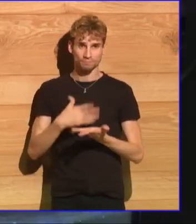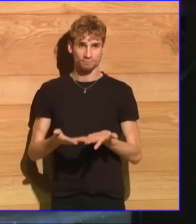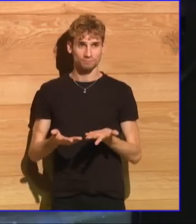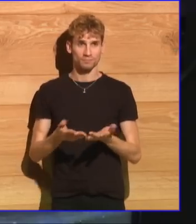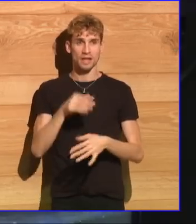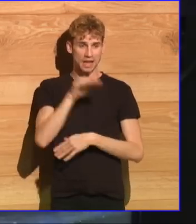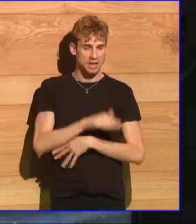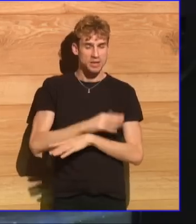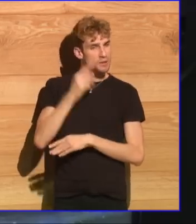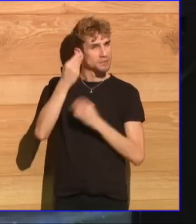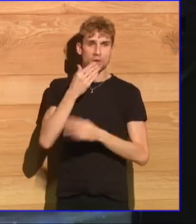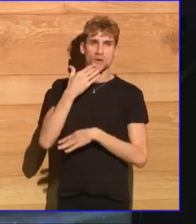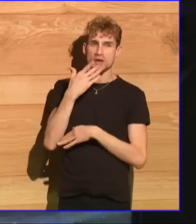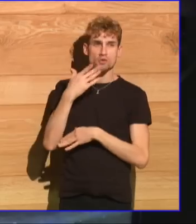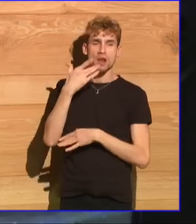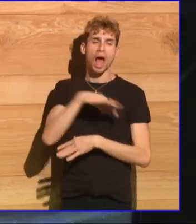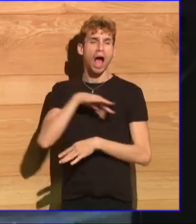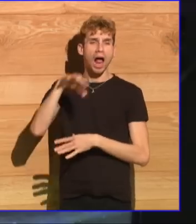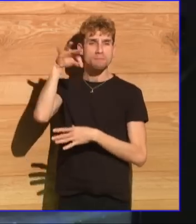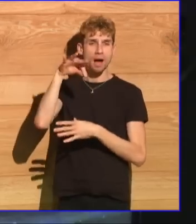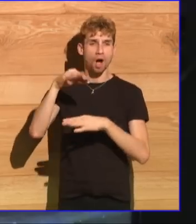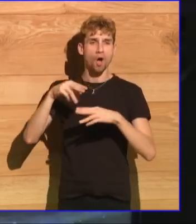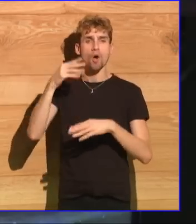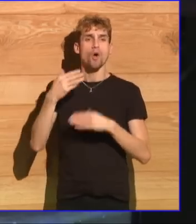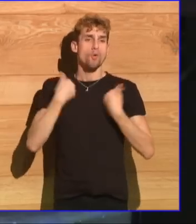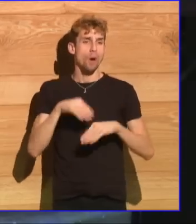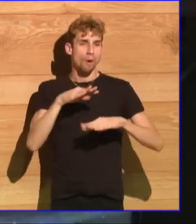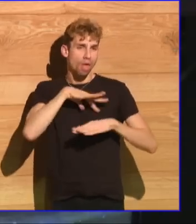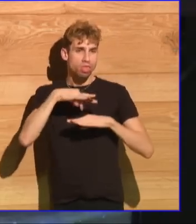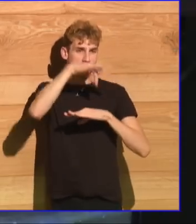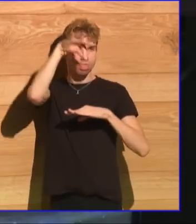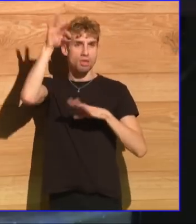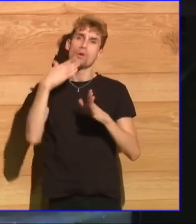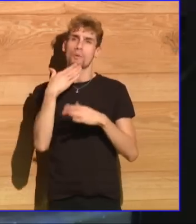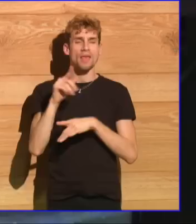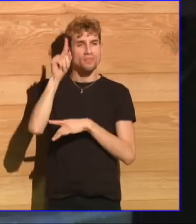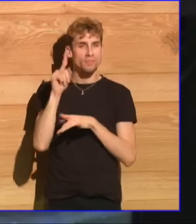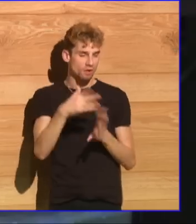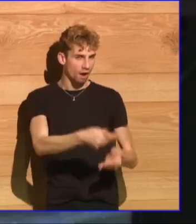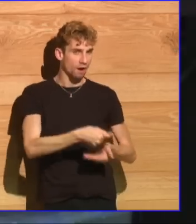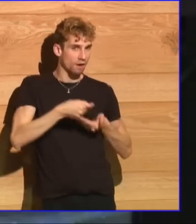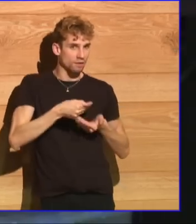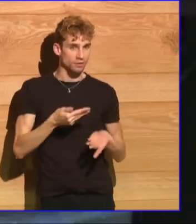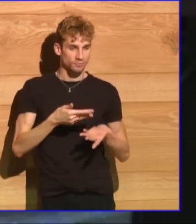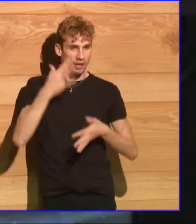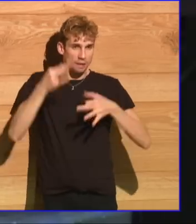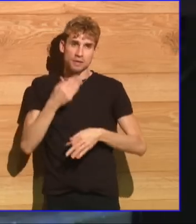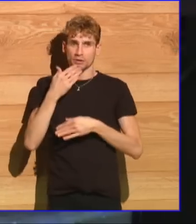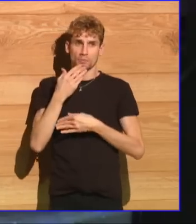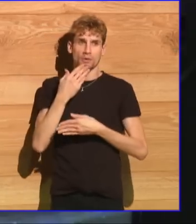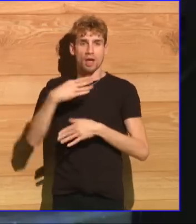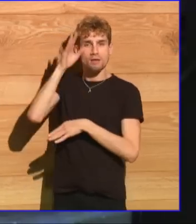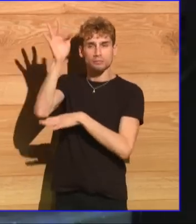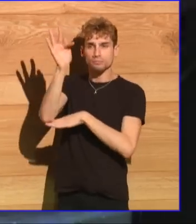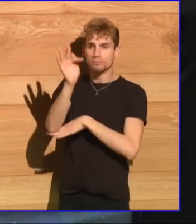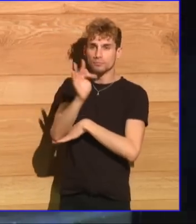en la que el niño cree que está viendo un alma abandonar un cuerpo y cómo Dios por fin la coge, y en realidad está asistiendo a los ecos de